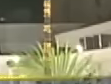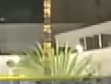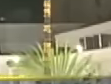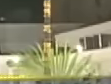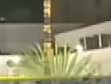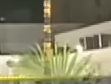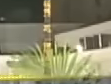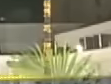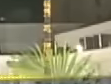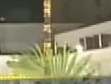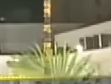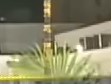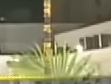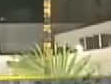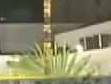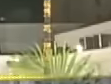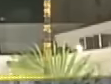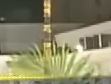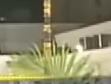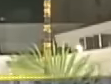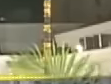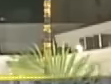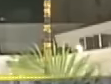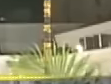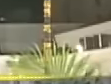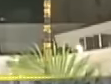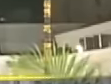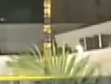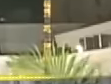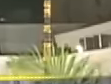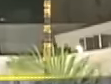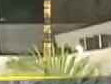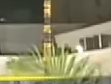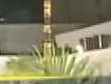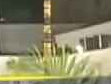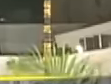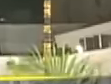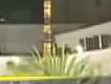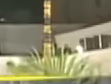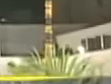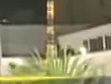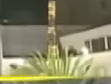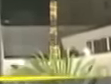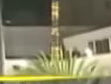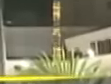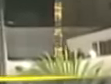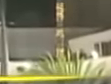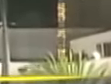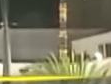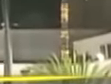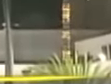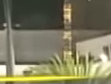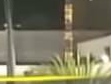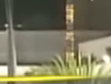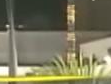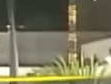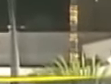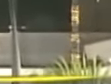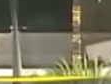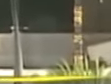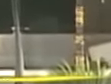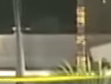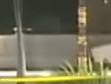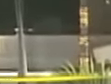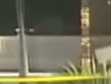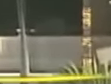encuentro. En el primer periodo de sesiones fueron aprobadas 19 leyes, 11 leyes sancionadas, más de 50 acuerdos